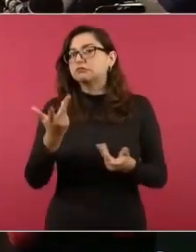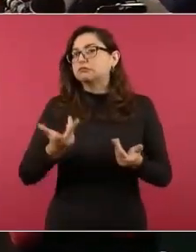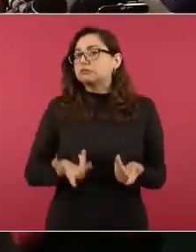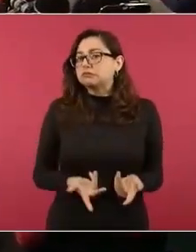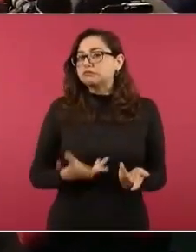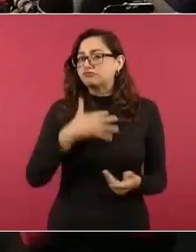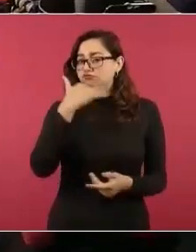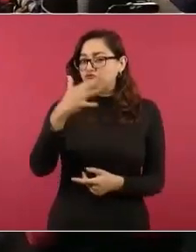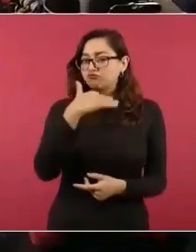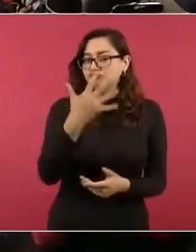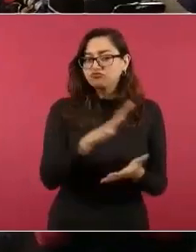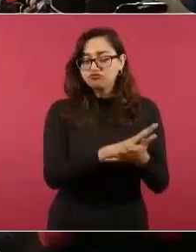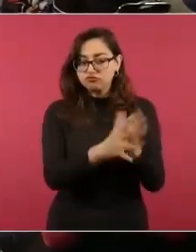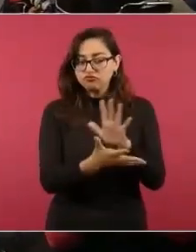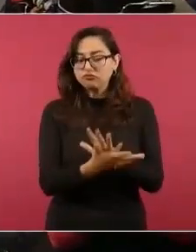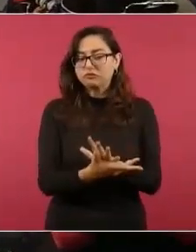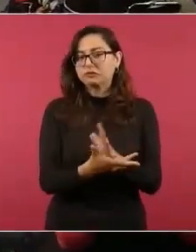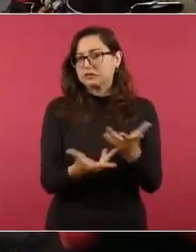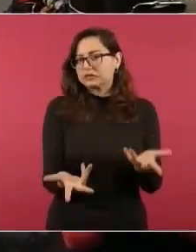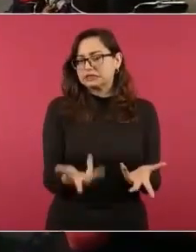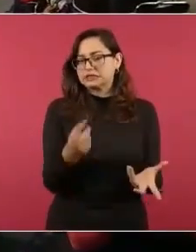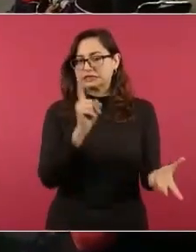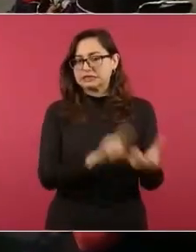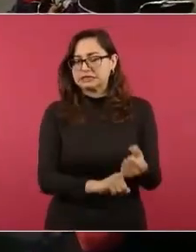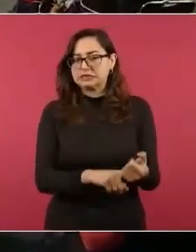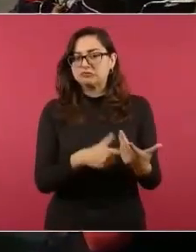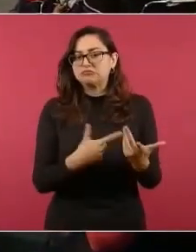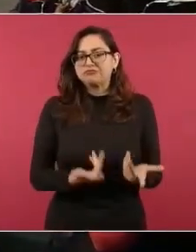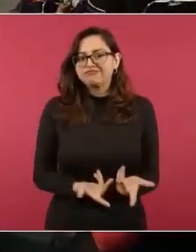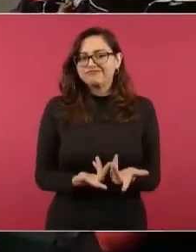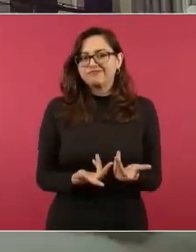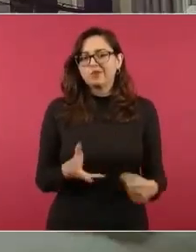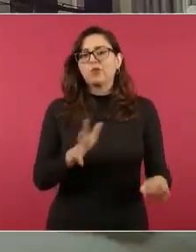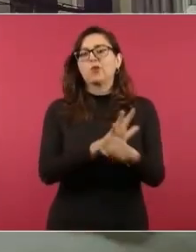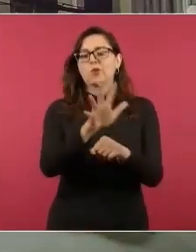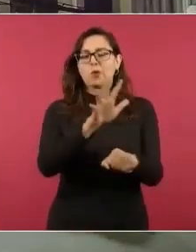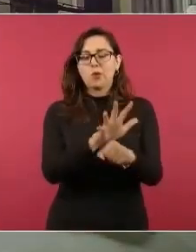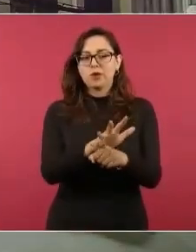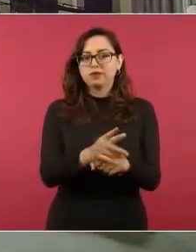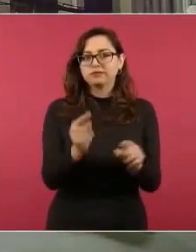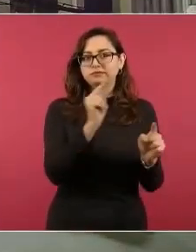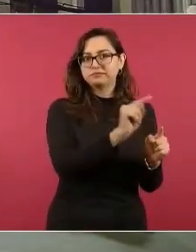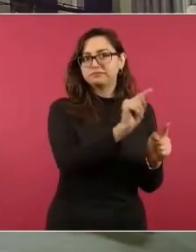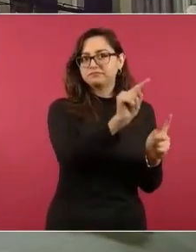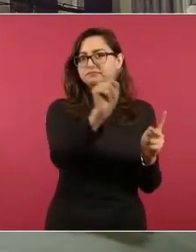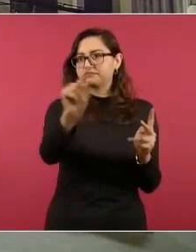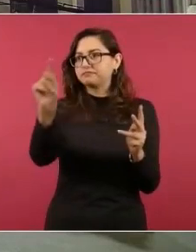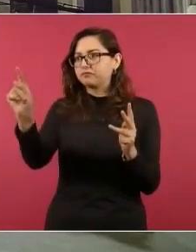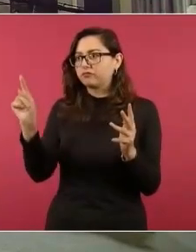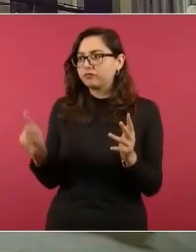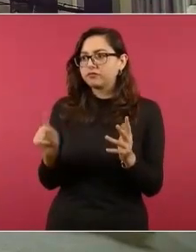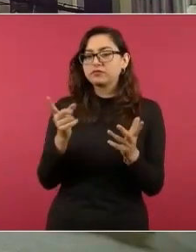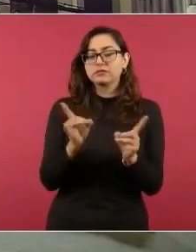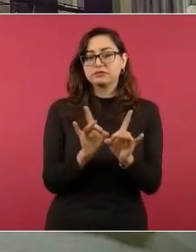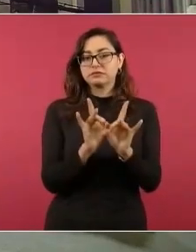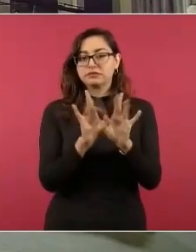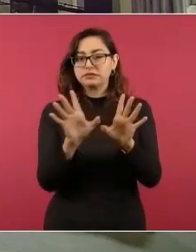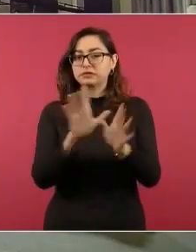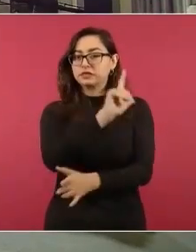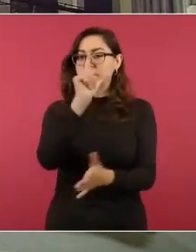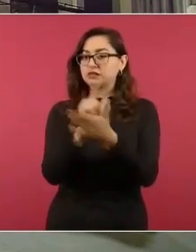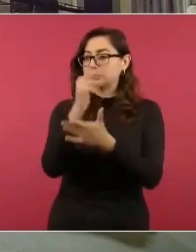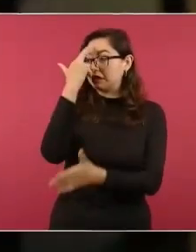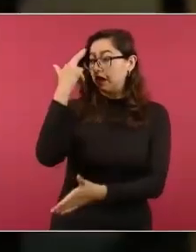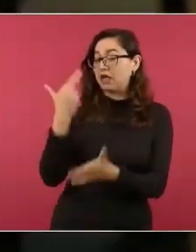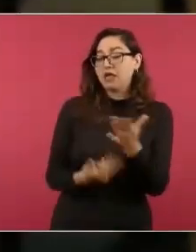víctimas. Sus responsabilidades se encargan de atender todos estos aspectos distintos de los fenómenos